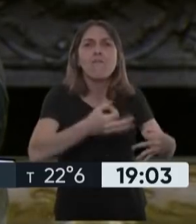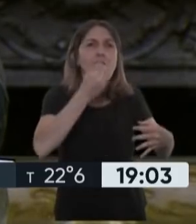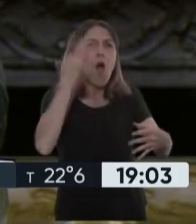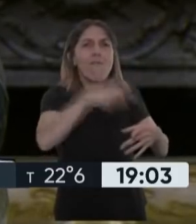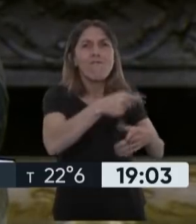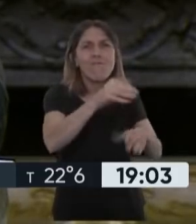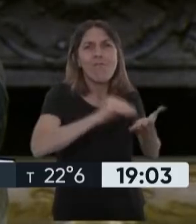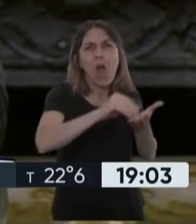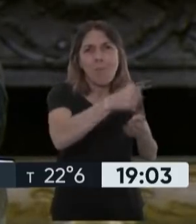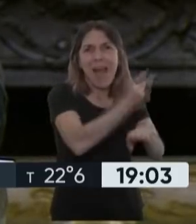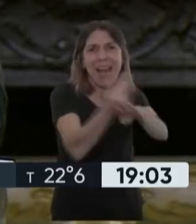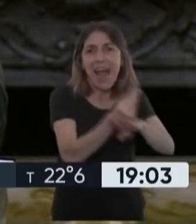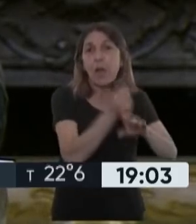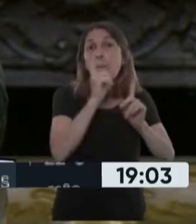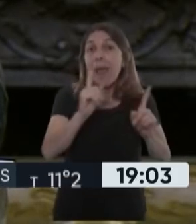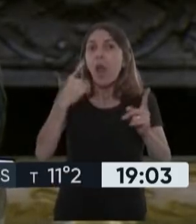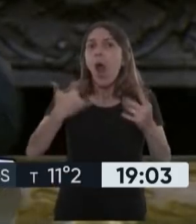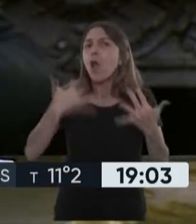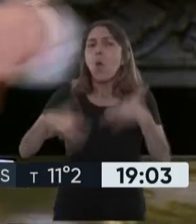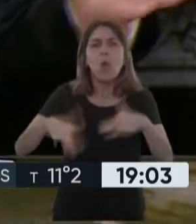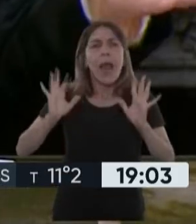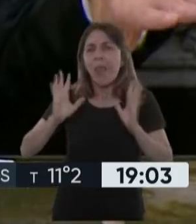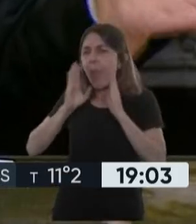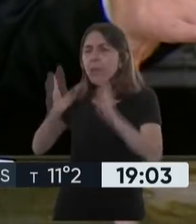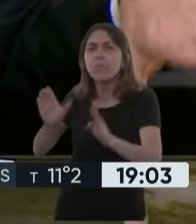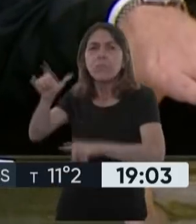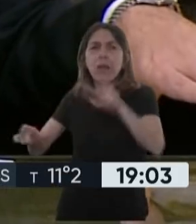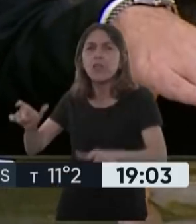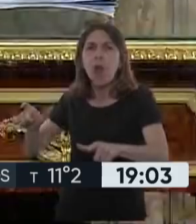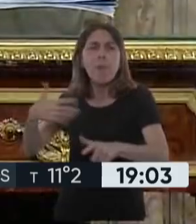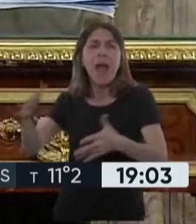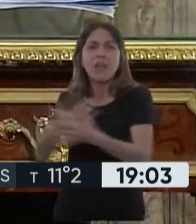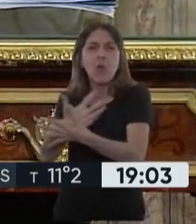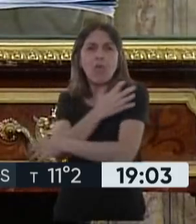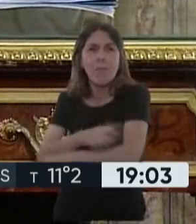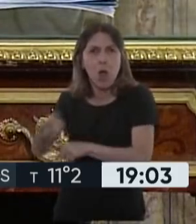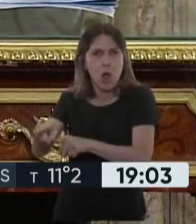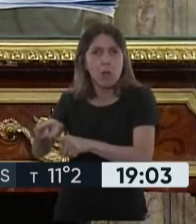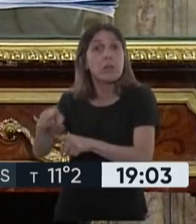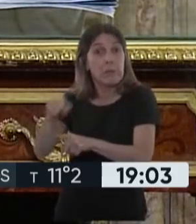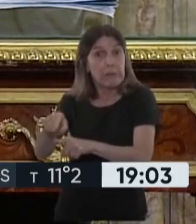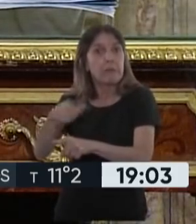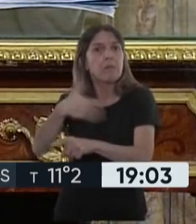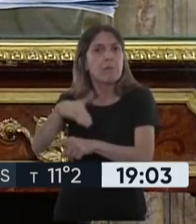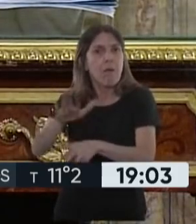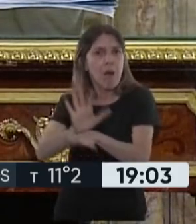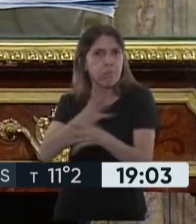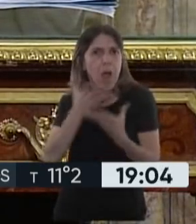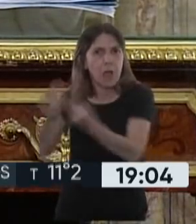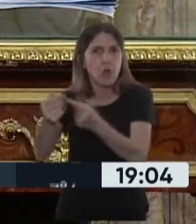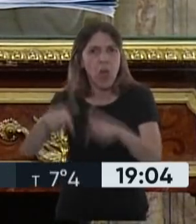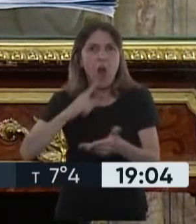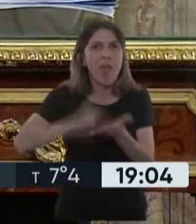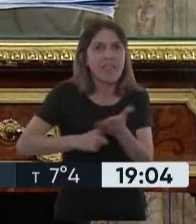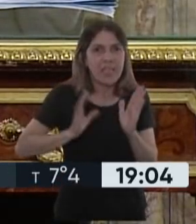hoy en los sectores más postergados de la sociedad. Y es a esos sectores a los que le estamos dando respuesta. Con